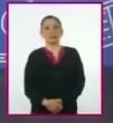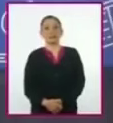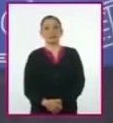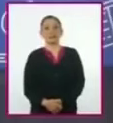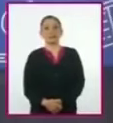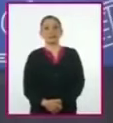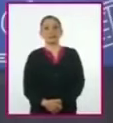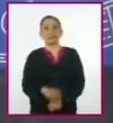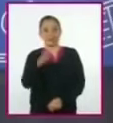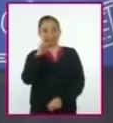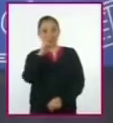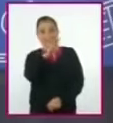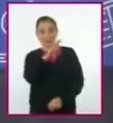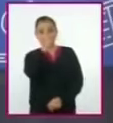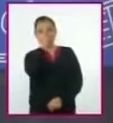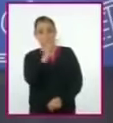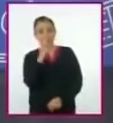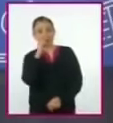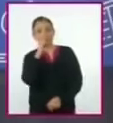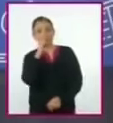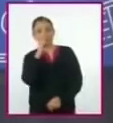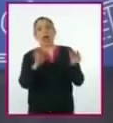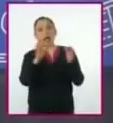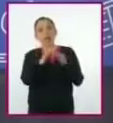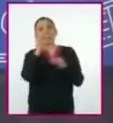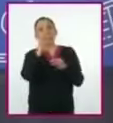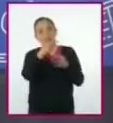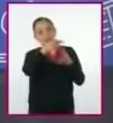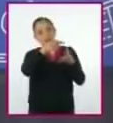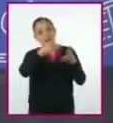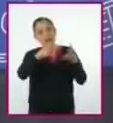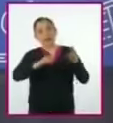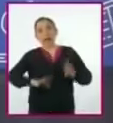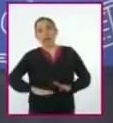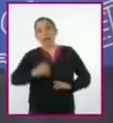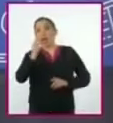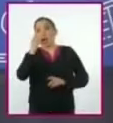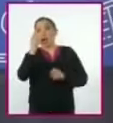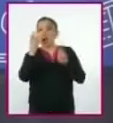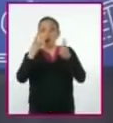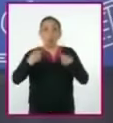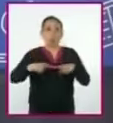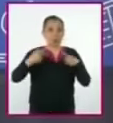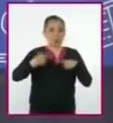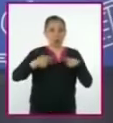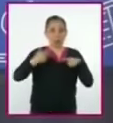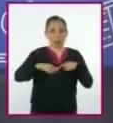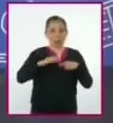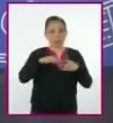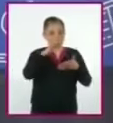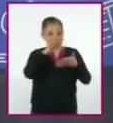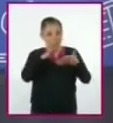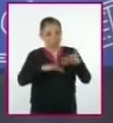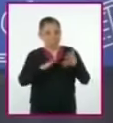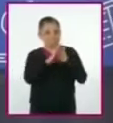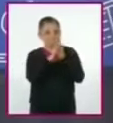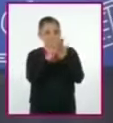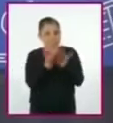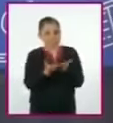En las imágenes se han explicado las características de algunos personajes de la literatura